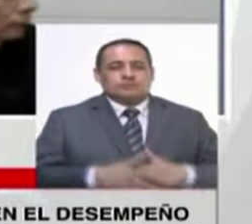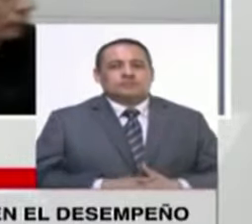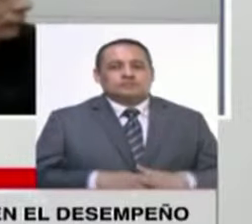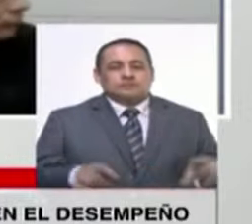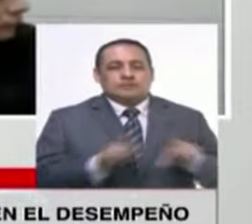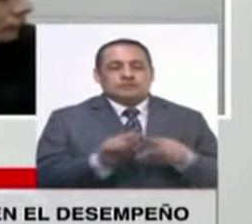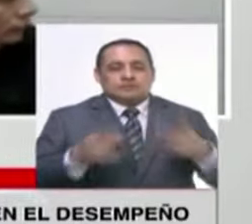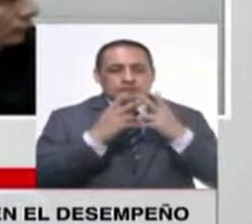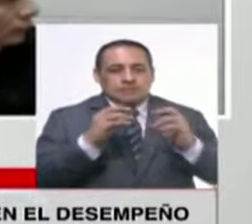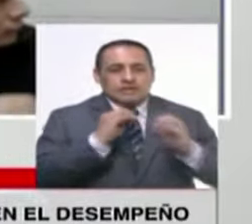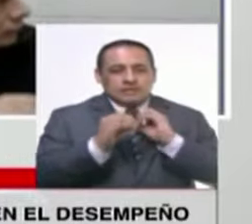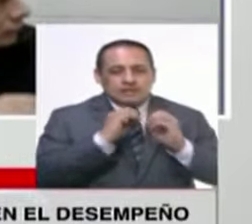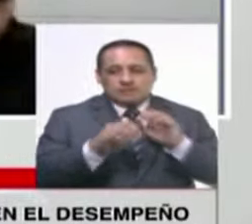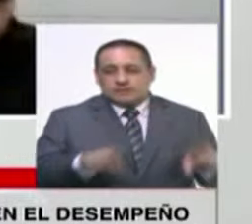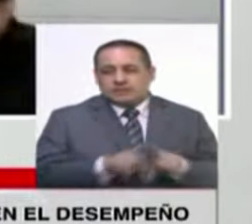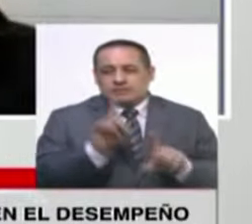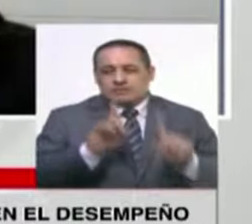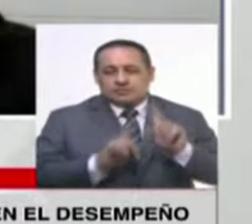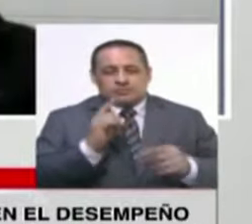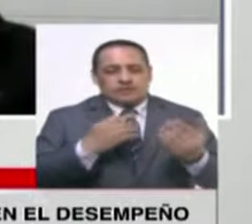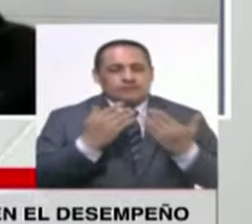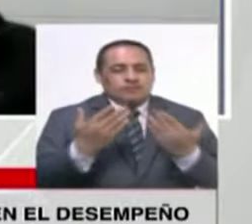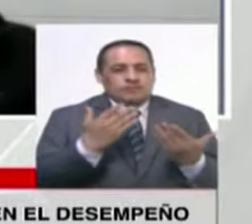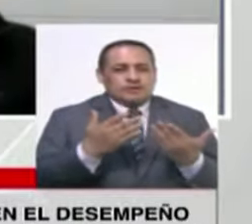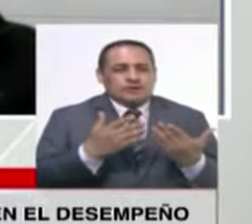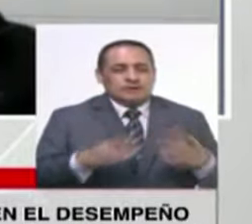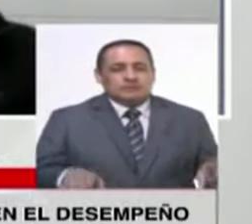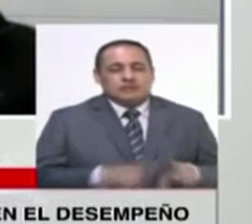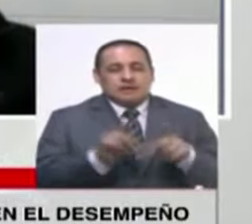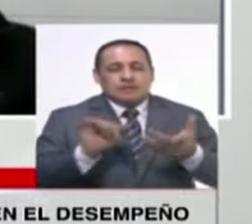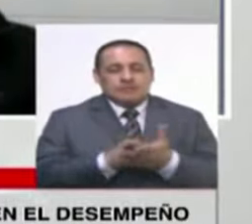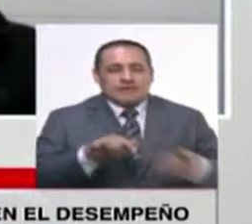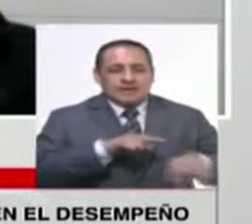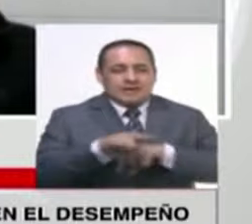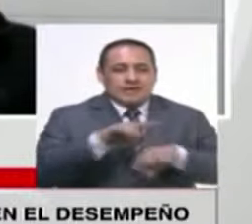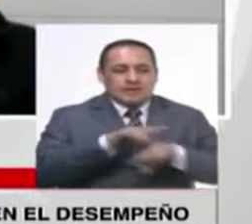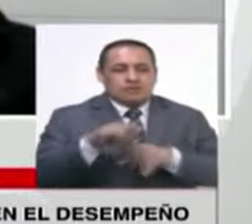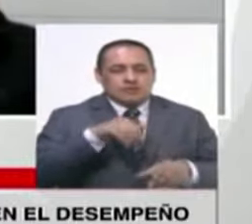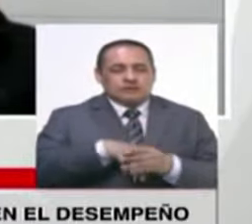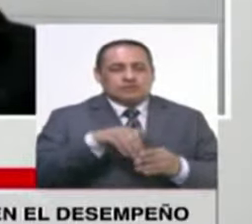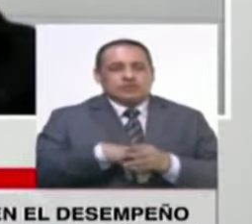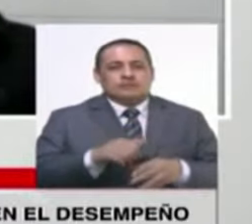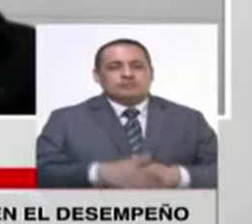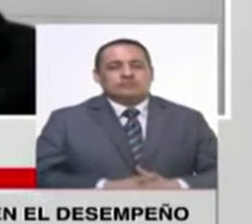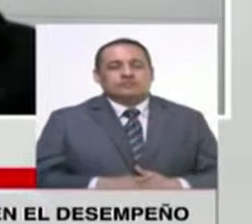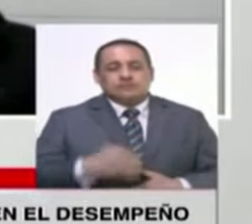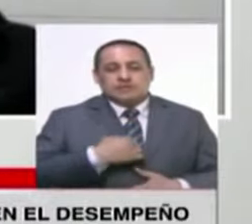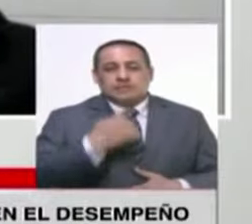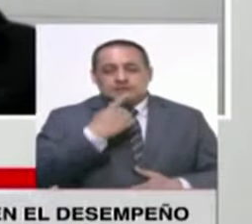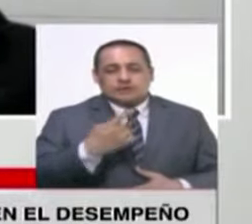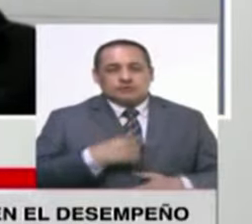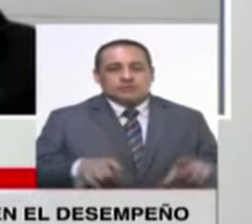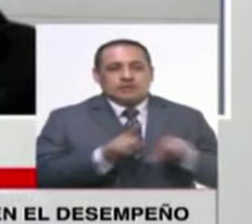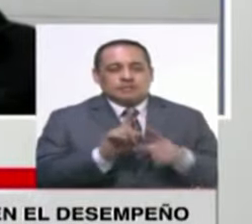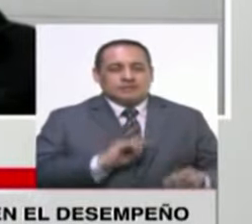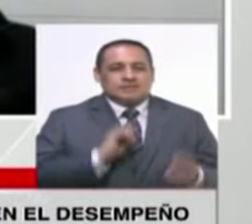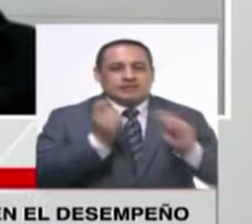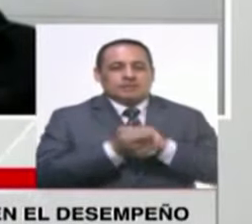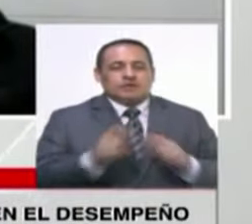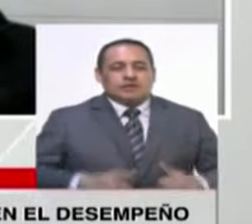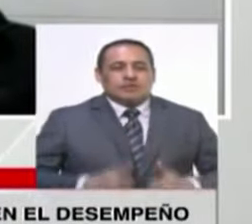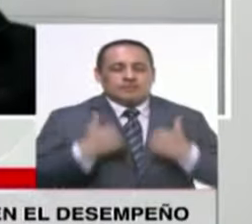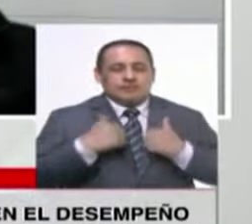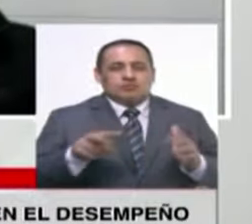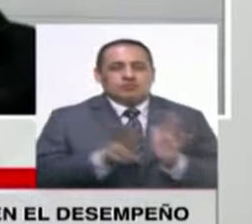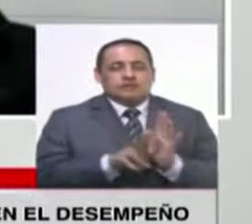se arreglaba, por decir de alguna manera, el fraude electoral. Usted dijo, se torció la voluntad